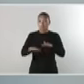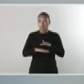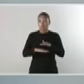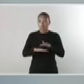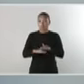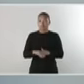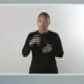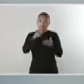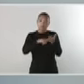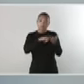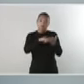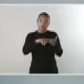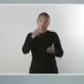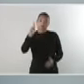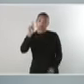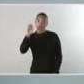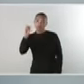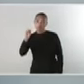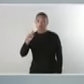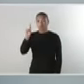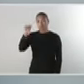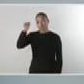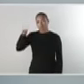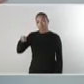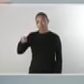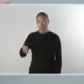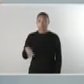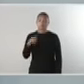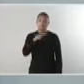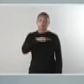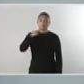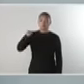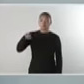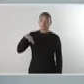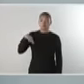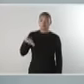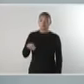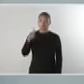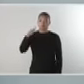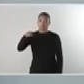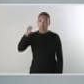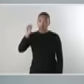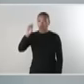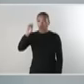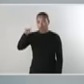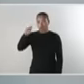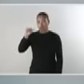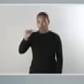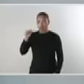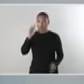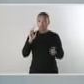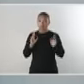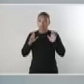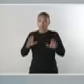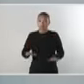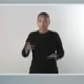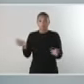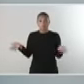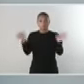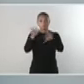a la votación del Pri del pan nosotros Nosotros en morena representamos un cambio verdadero